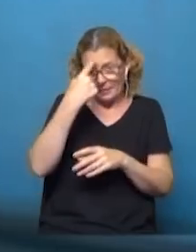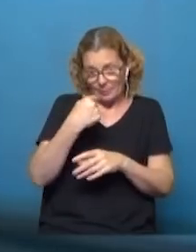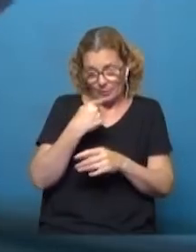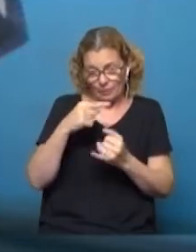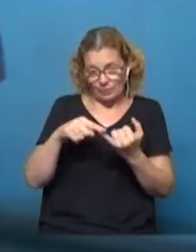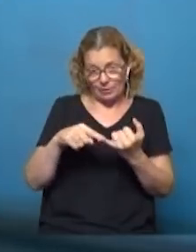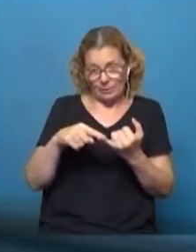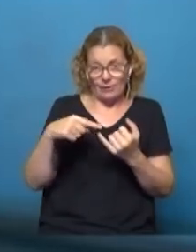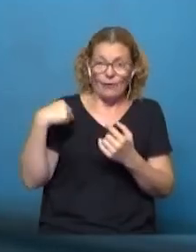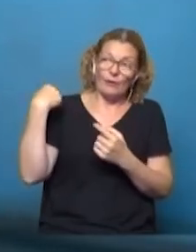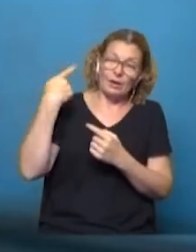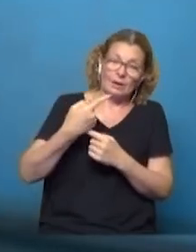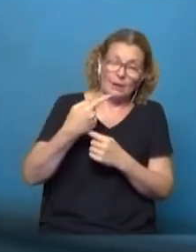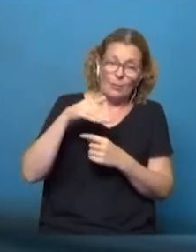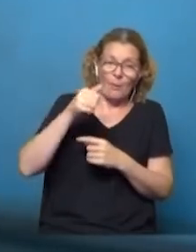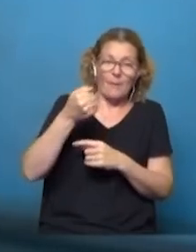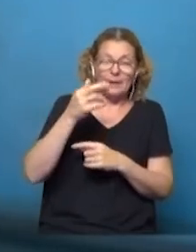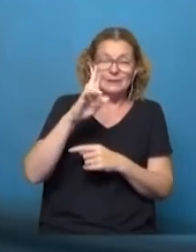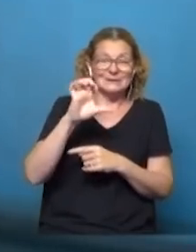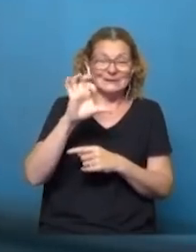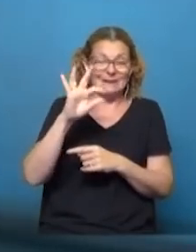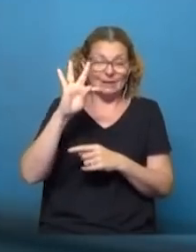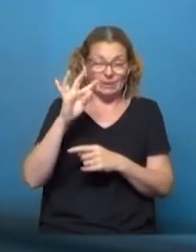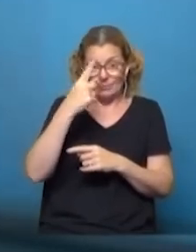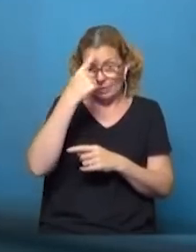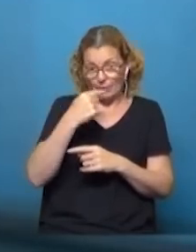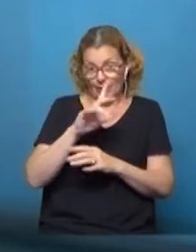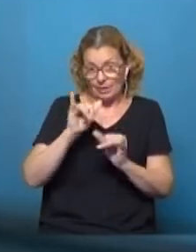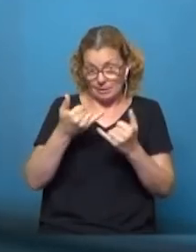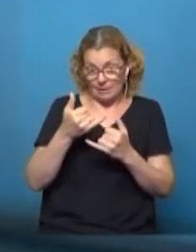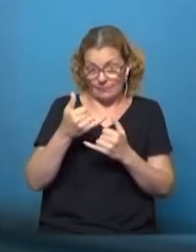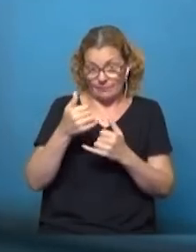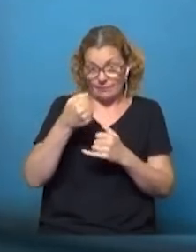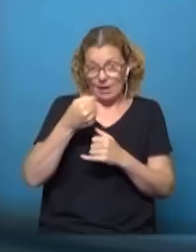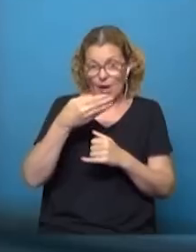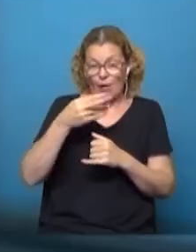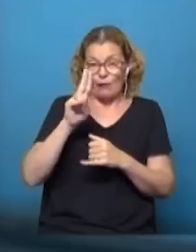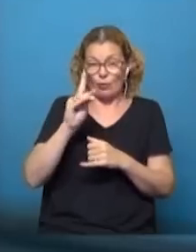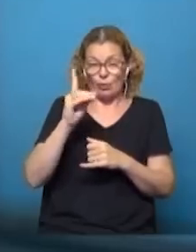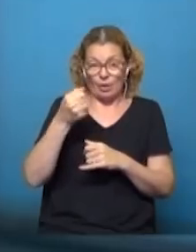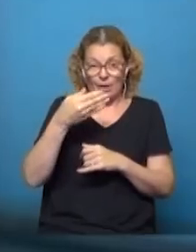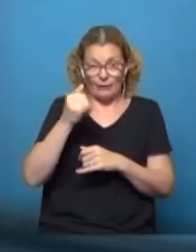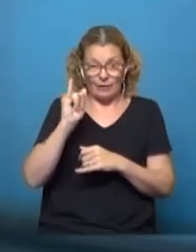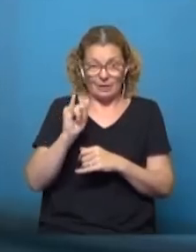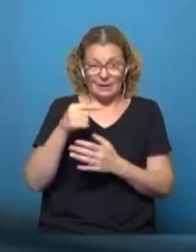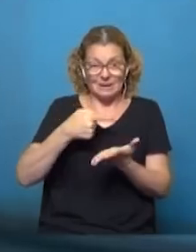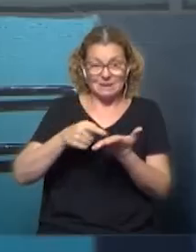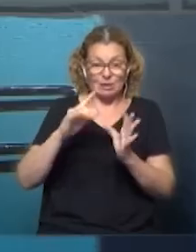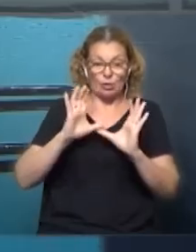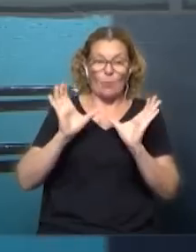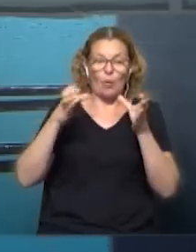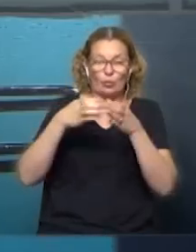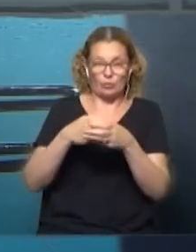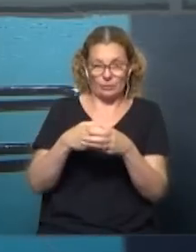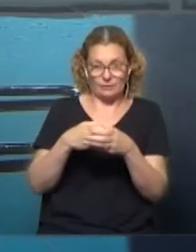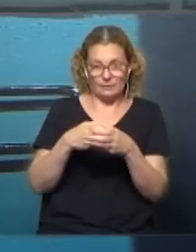y veníamos del pasaporte de marcet que ya es una barbaridad abubabi parece que abudable se transformó en el centro del mundo